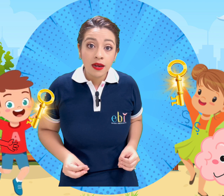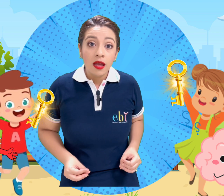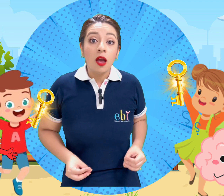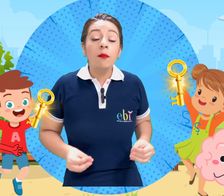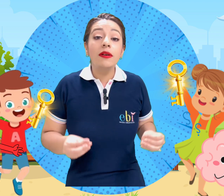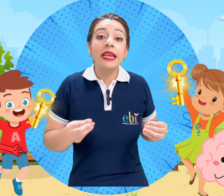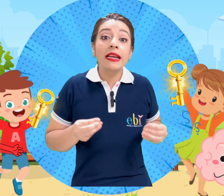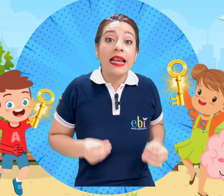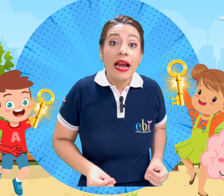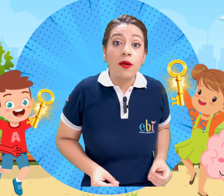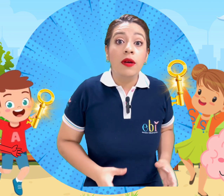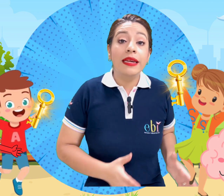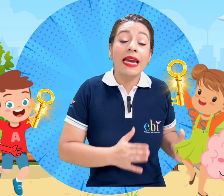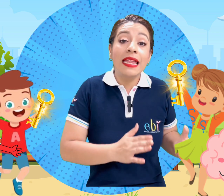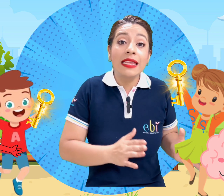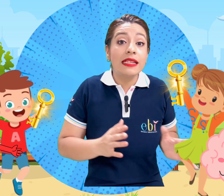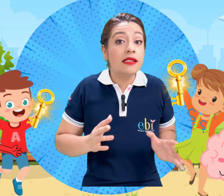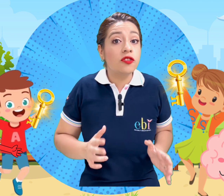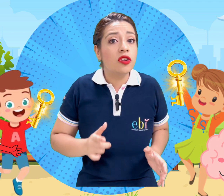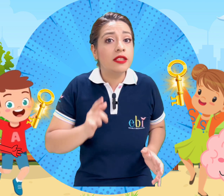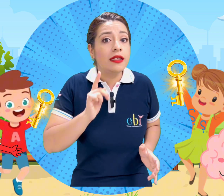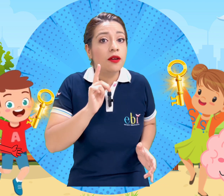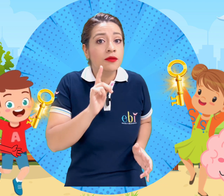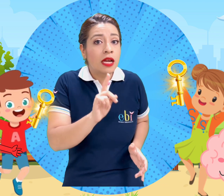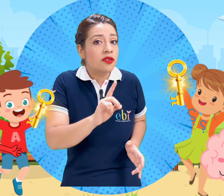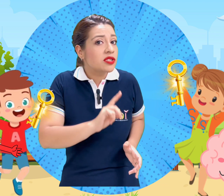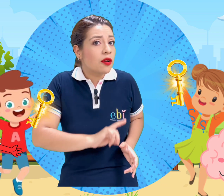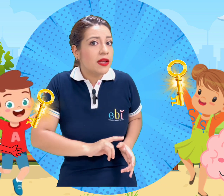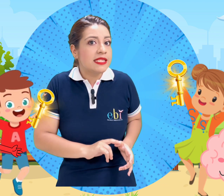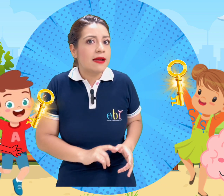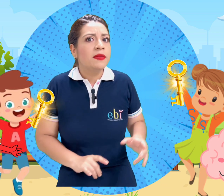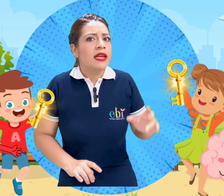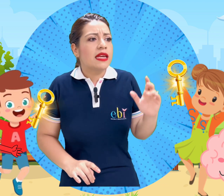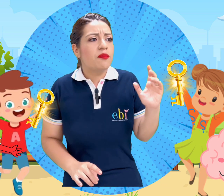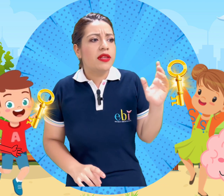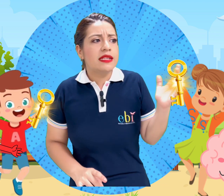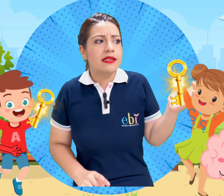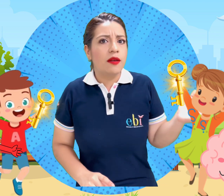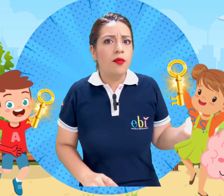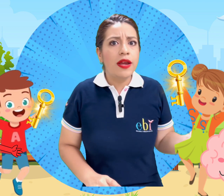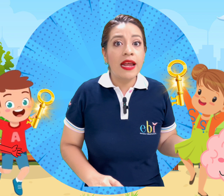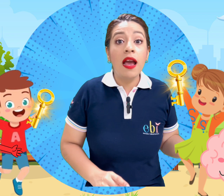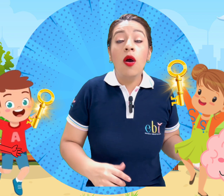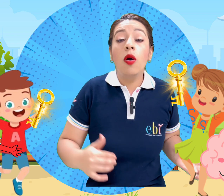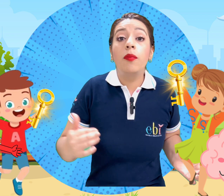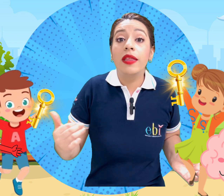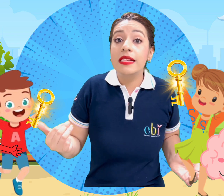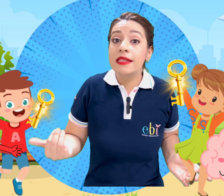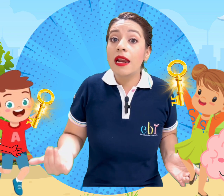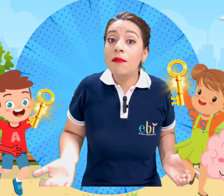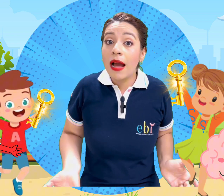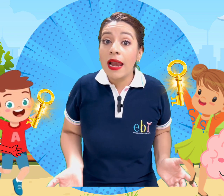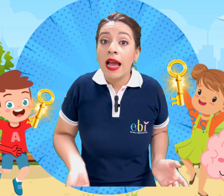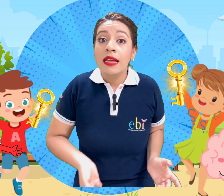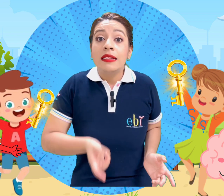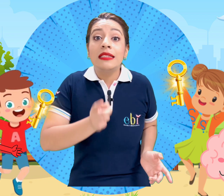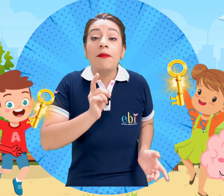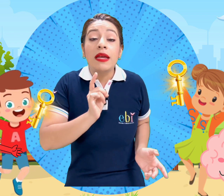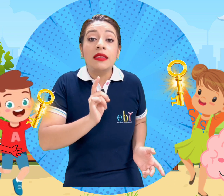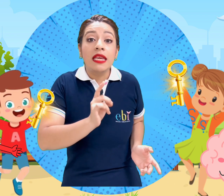tomar. Porque claro, cada decisión tiene una consecuencia, que puede ser buena o puede ser